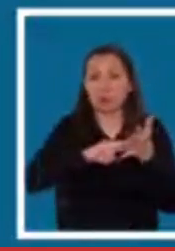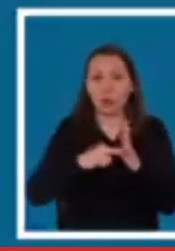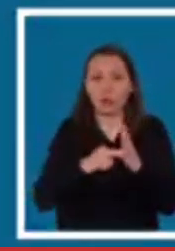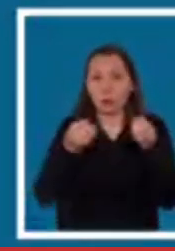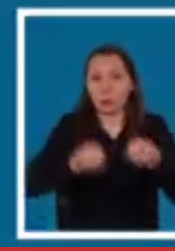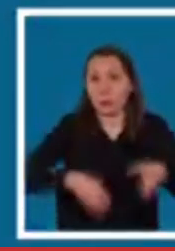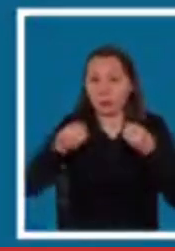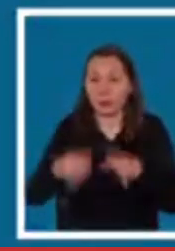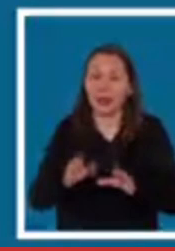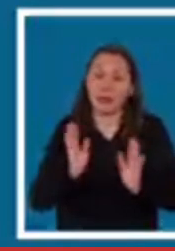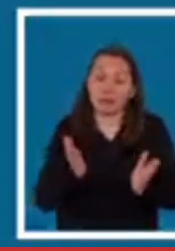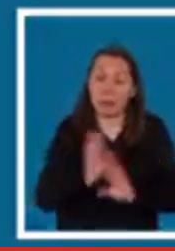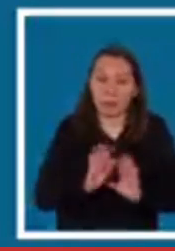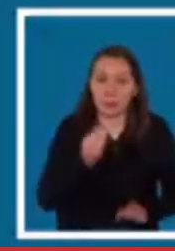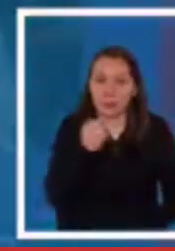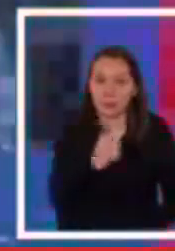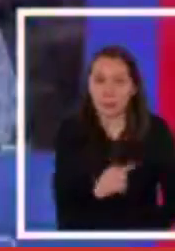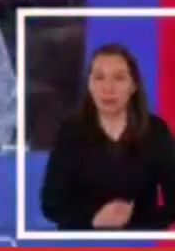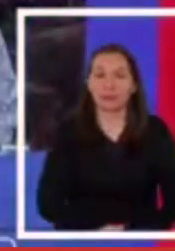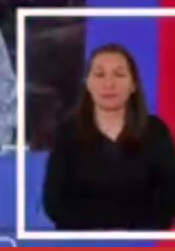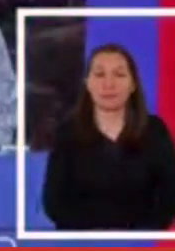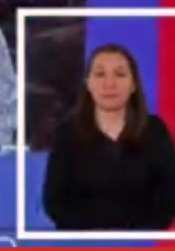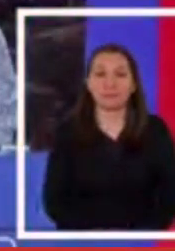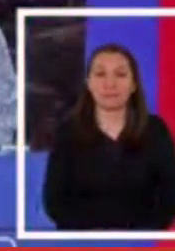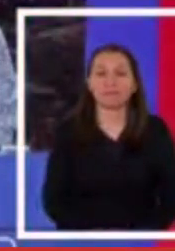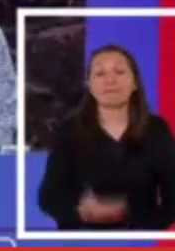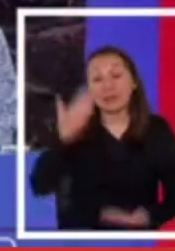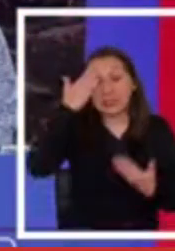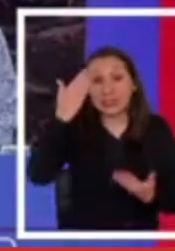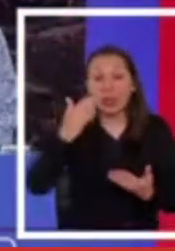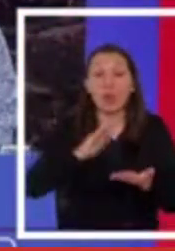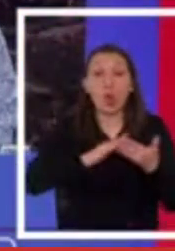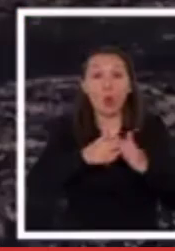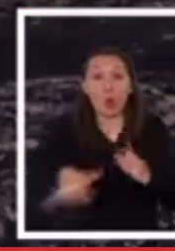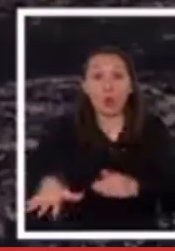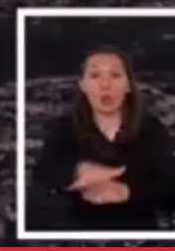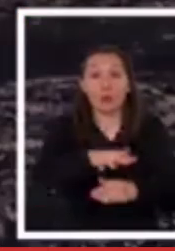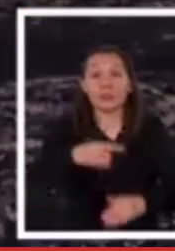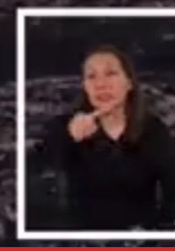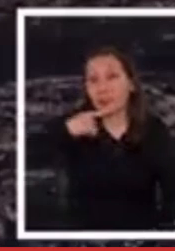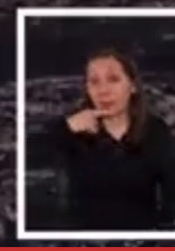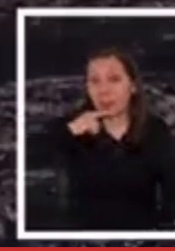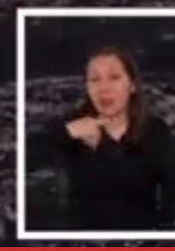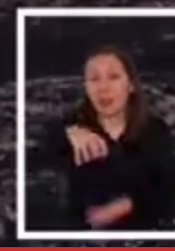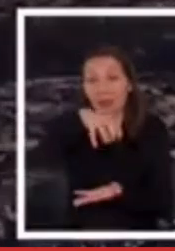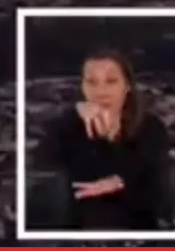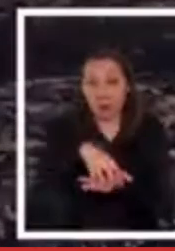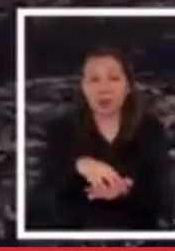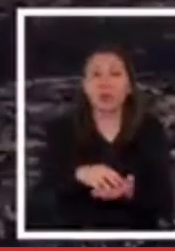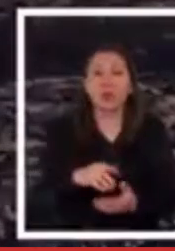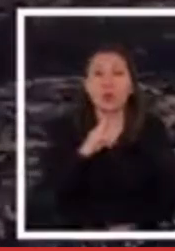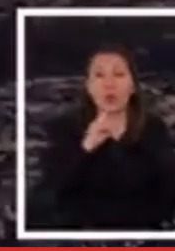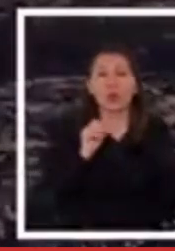por sus pérdidas eso sería mi consulta saludo a las comunidades de San Vicente de Ottawa sobre